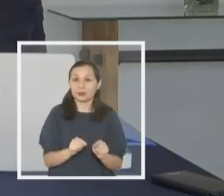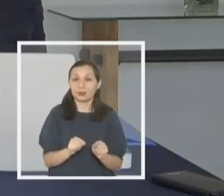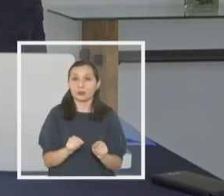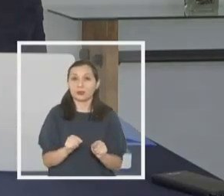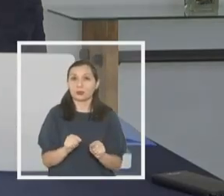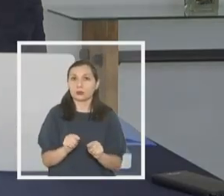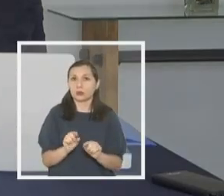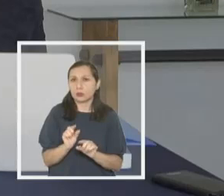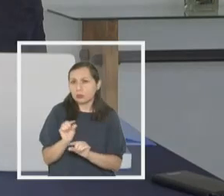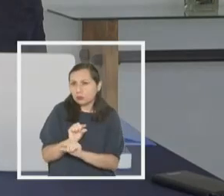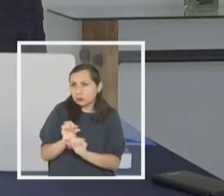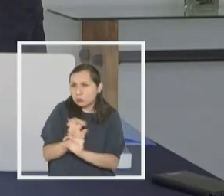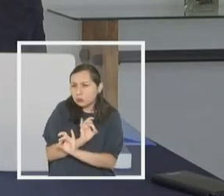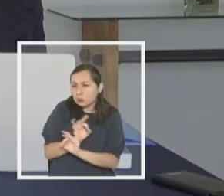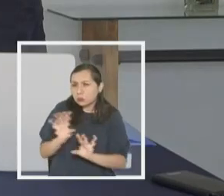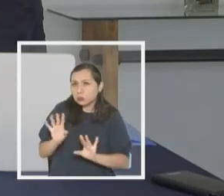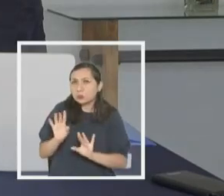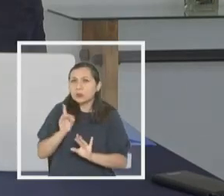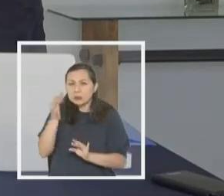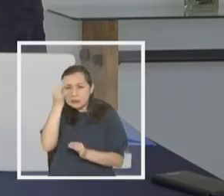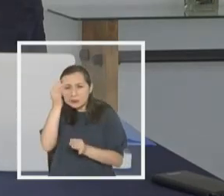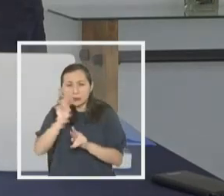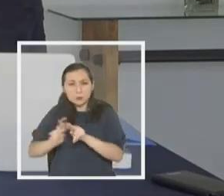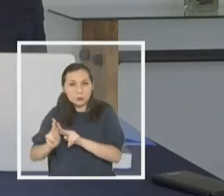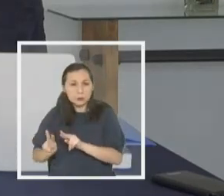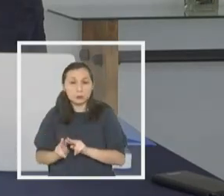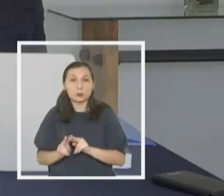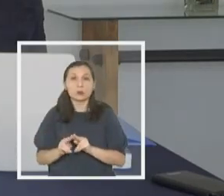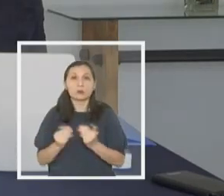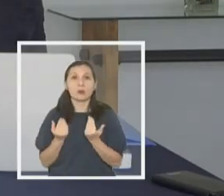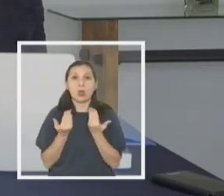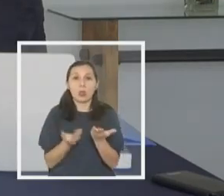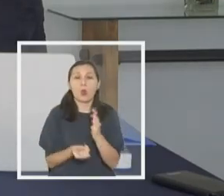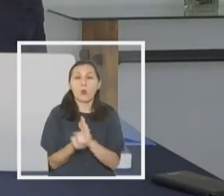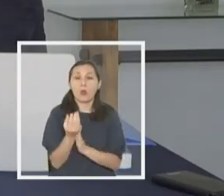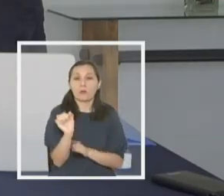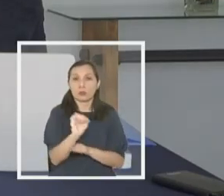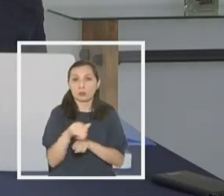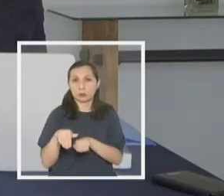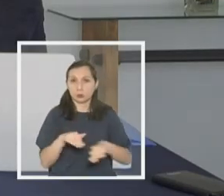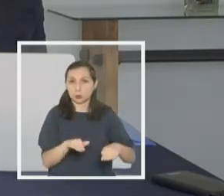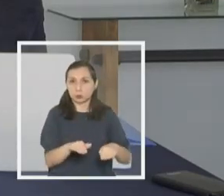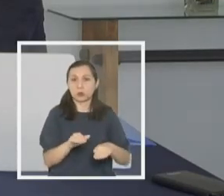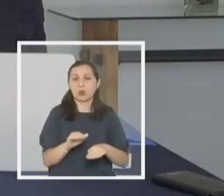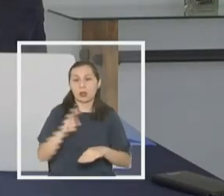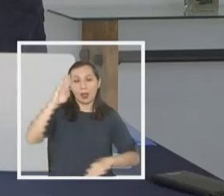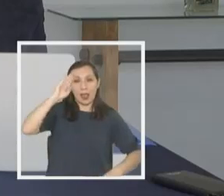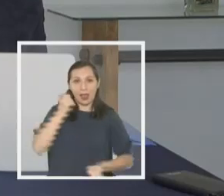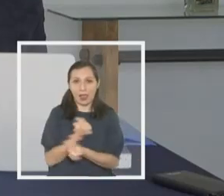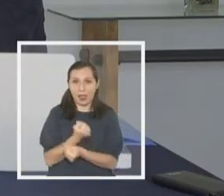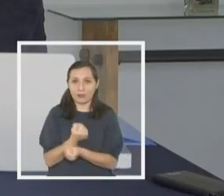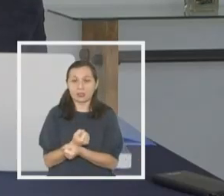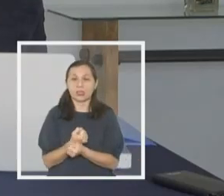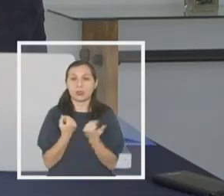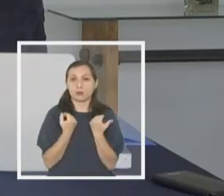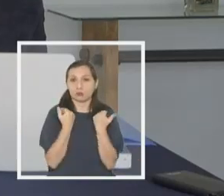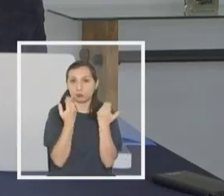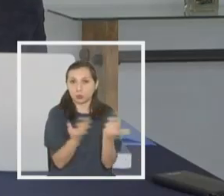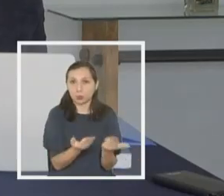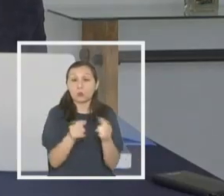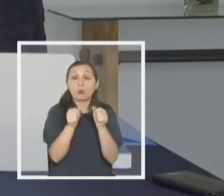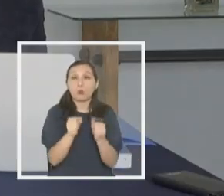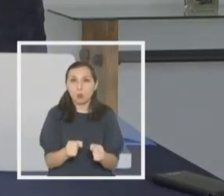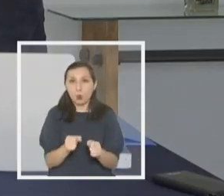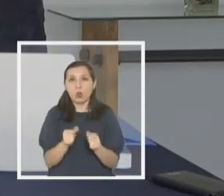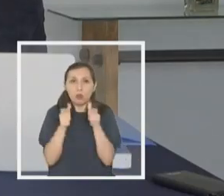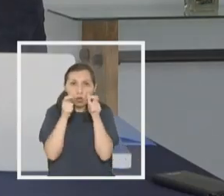está terminándose los detalles. Se entregaron nuevos carros de carabineros, nuevos vehículos para que